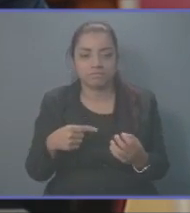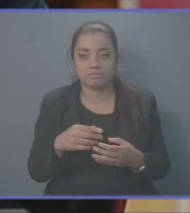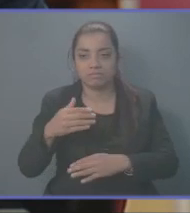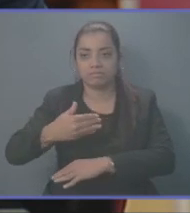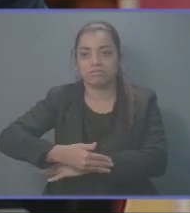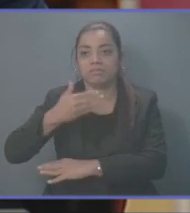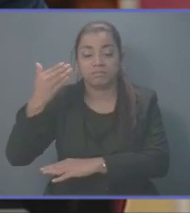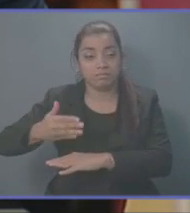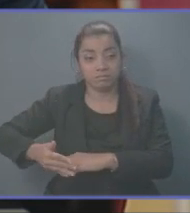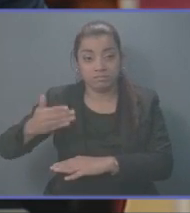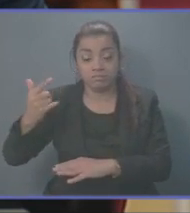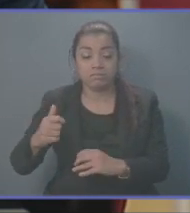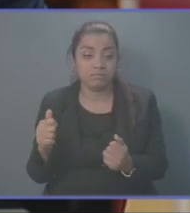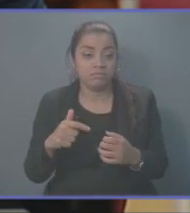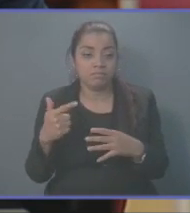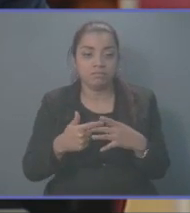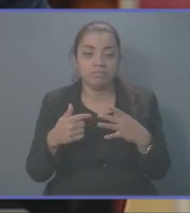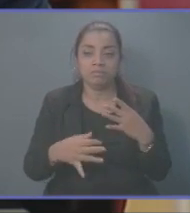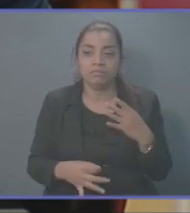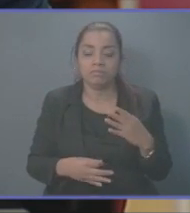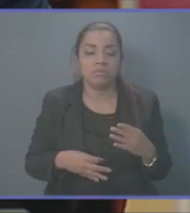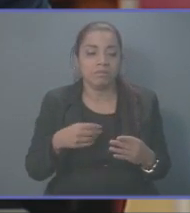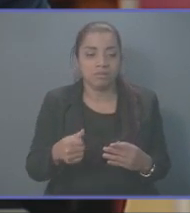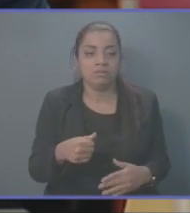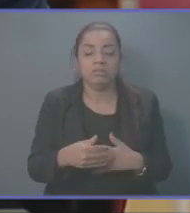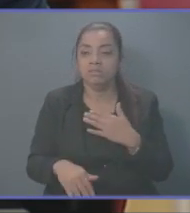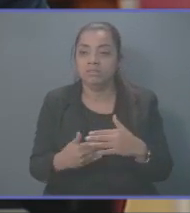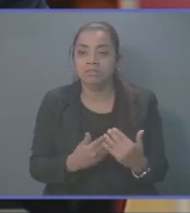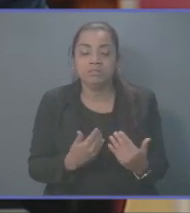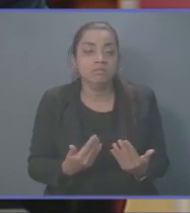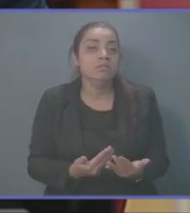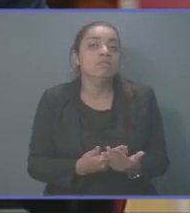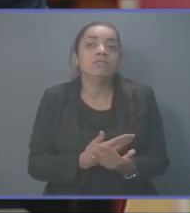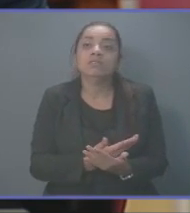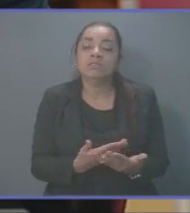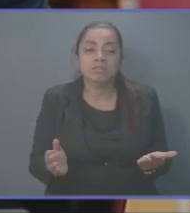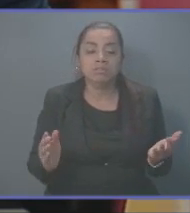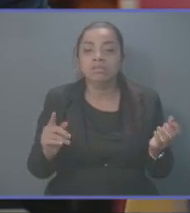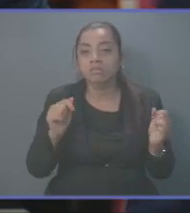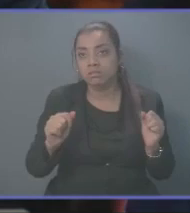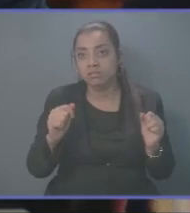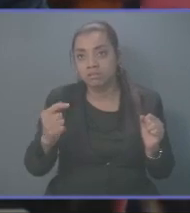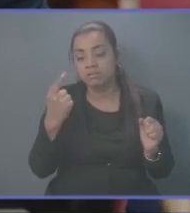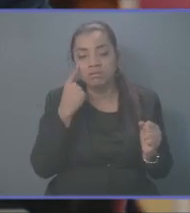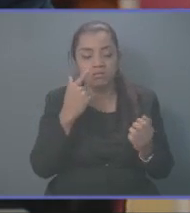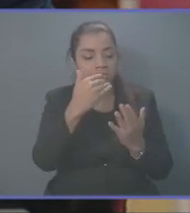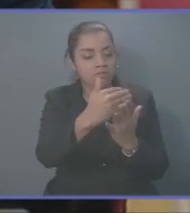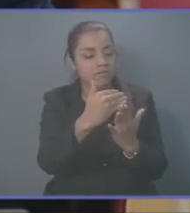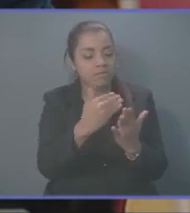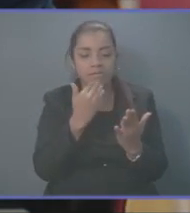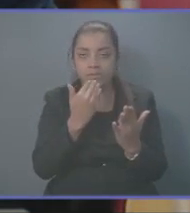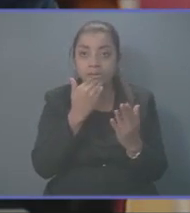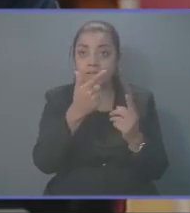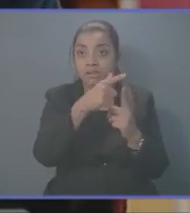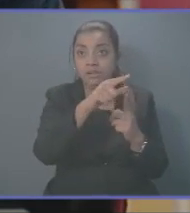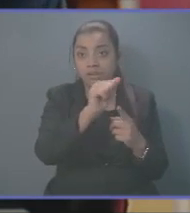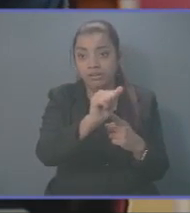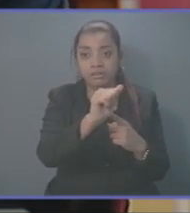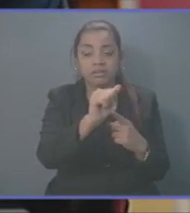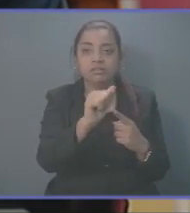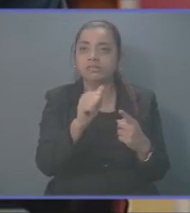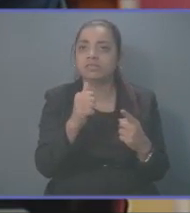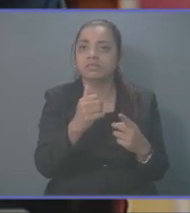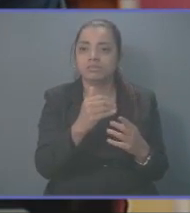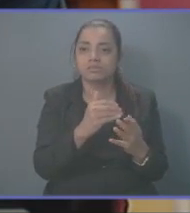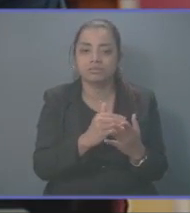beneficios que establece esta ley especial que se encuentren en cualquiera de las situaciones detalladas a continuación. A. Que